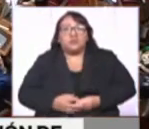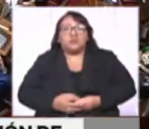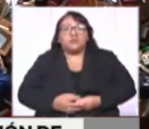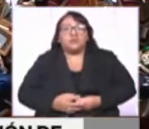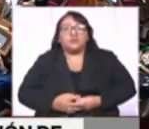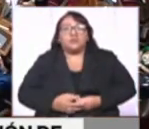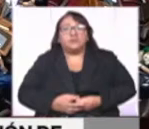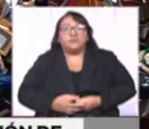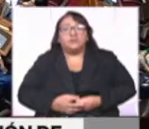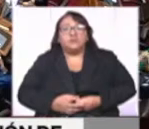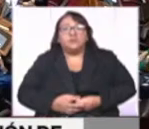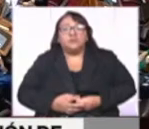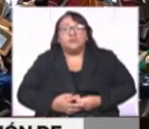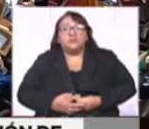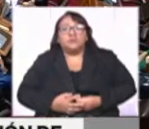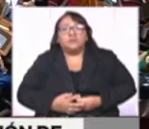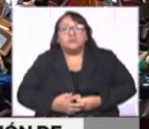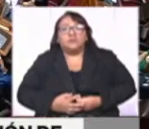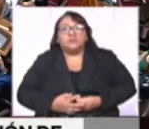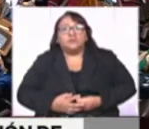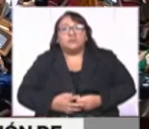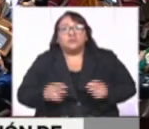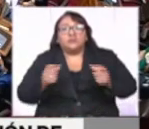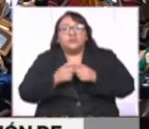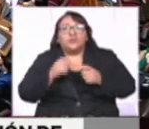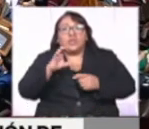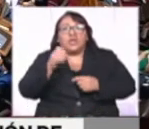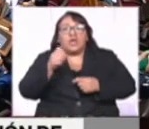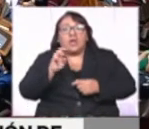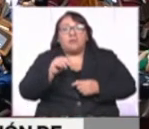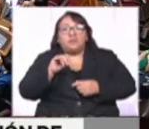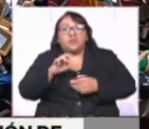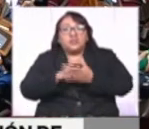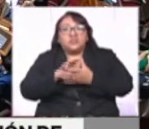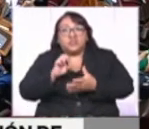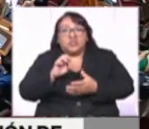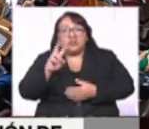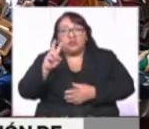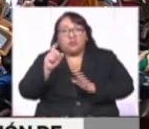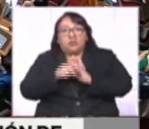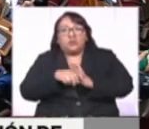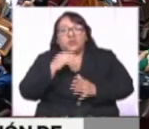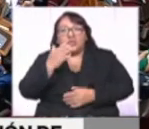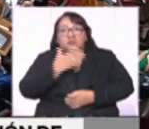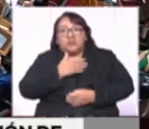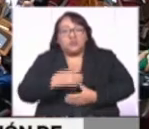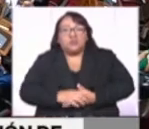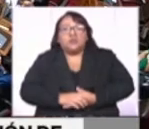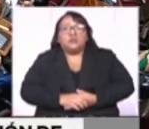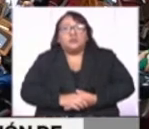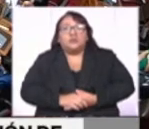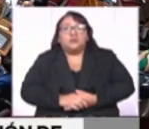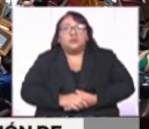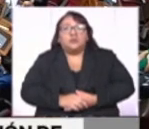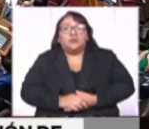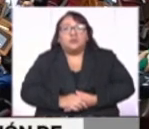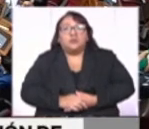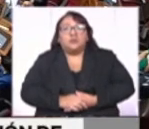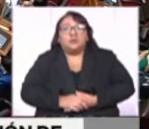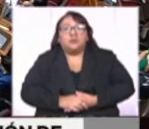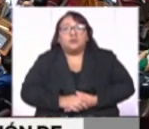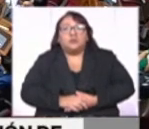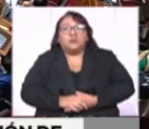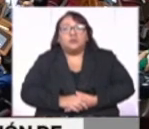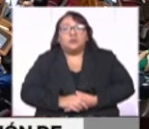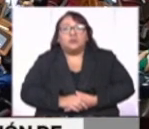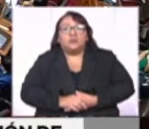Muchas gracias, congresista. Tiene el uso de la palabra el congresista Camiche, hasta por 2 minutos. Gracias, señor presidente. De nada